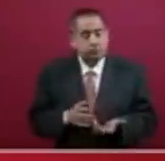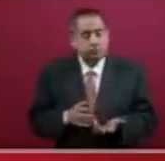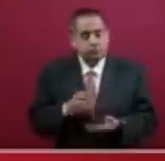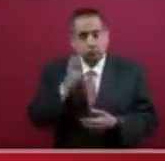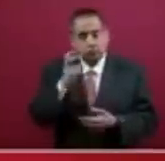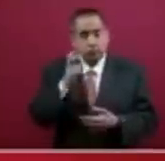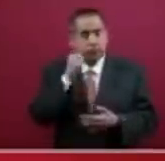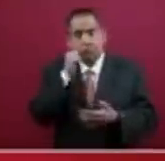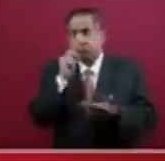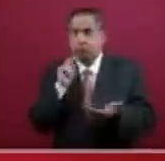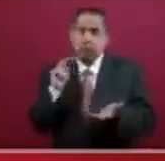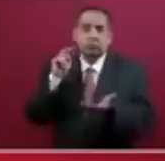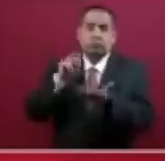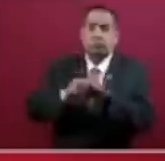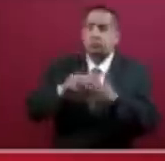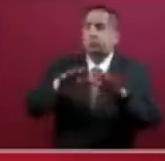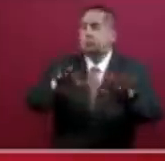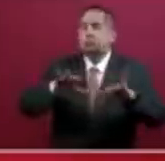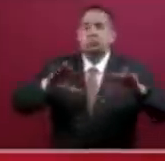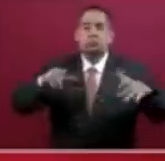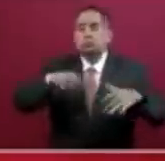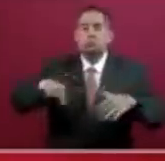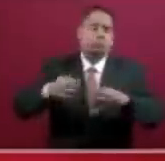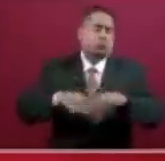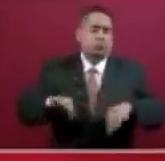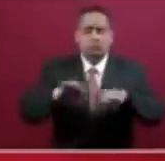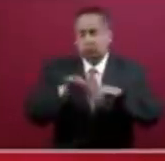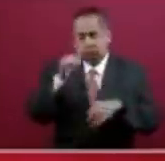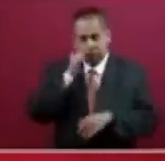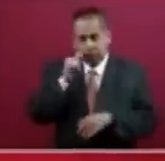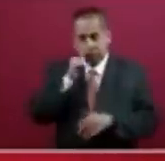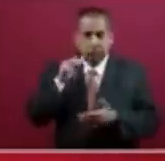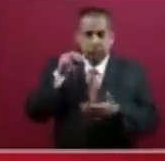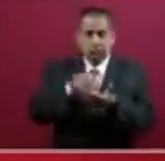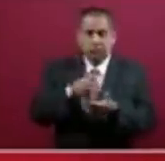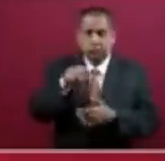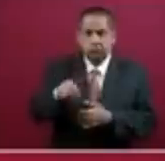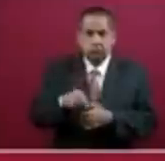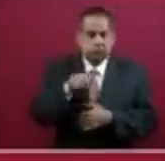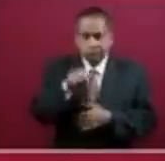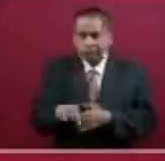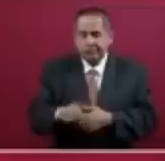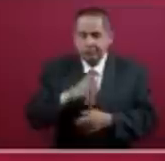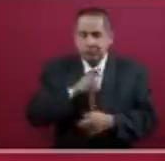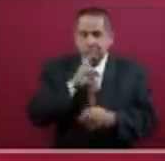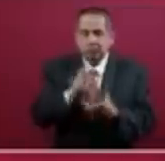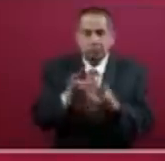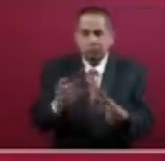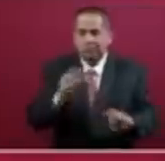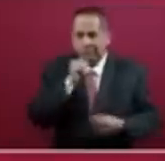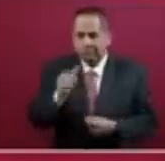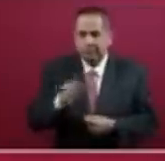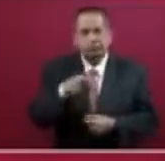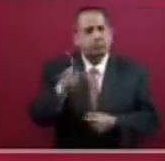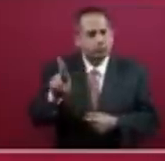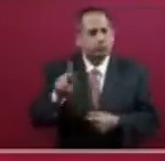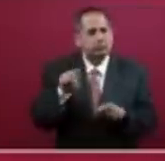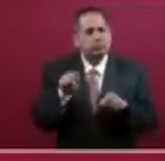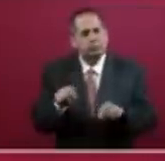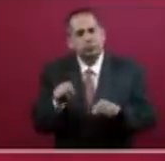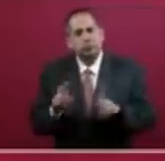acto público es importante, porque ahí, aunque no se resuelven los problemas, o sea,